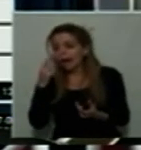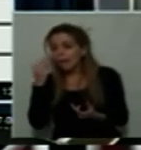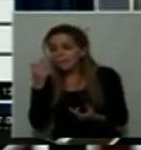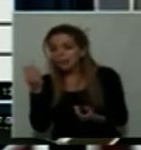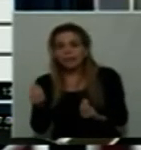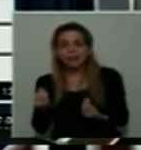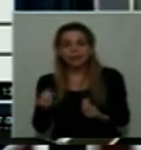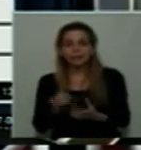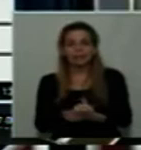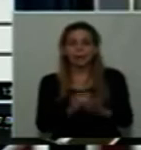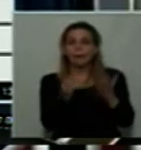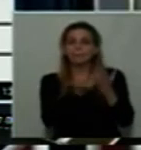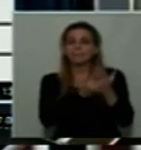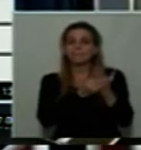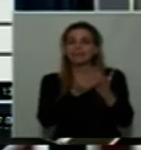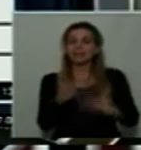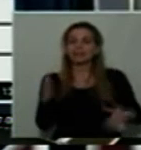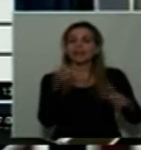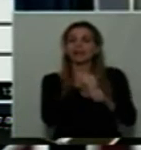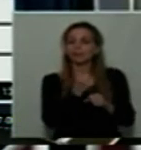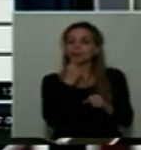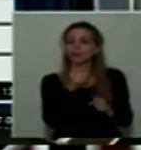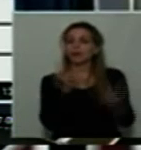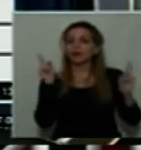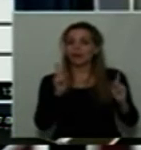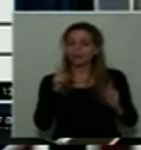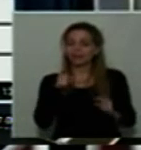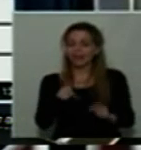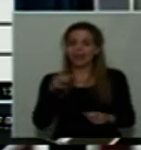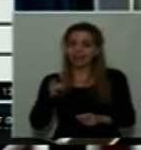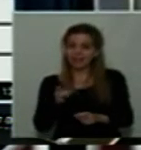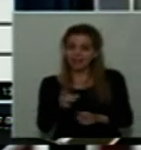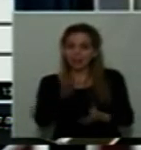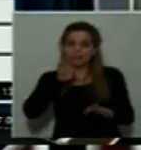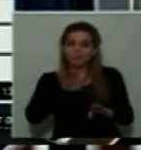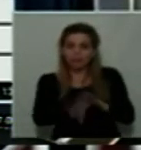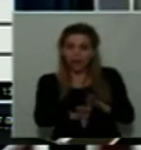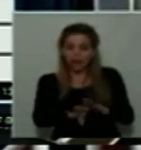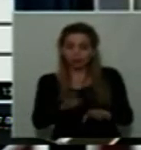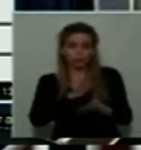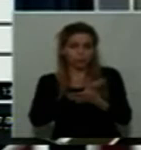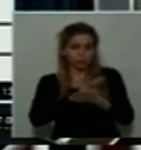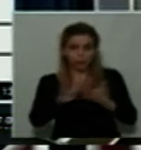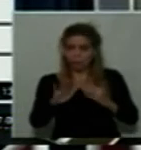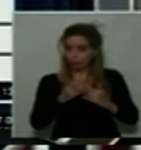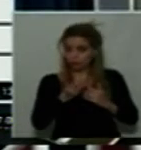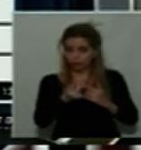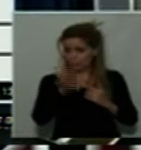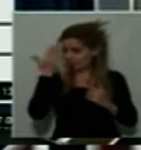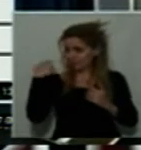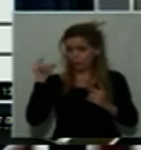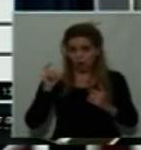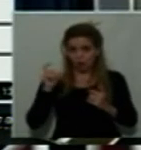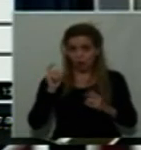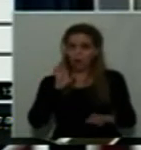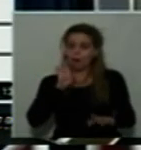indicó el ministro de Transporte, Florencio Randazzo, es que los frenos eran nuevos. Bueno. Que eran frenos Knorr EMSE comprados a la fábrica brasileña, pero